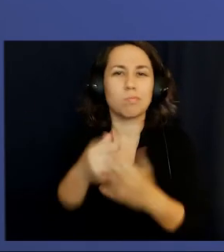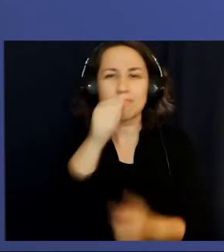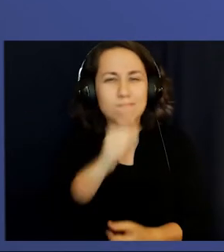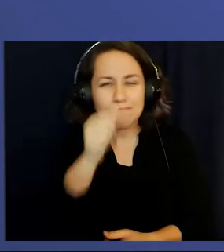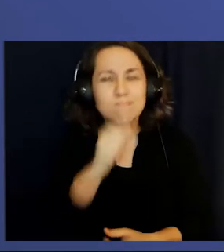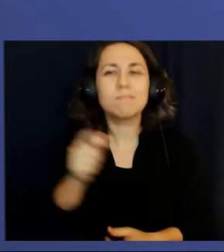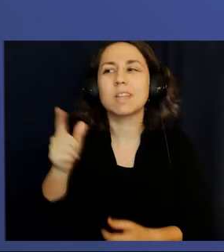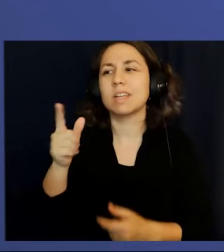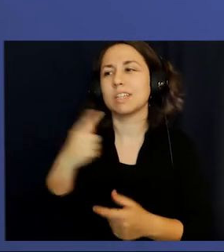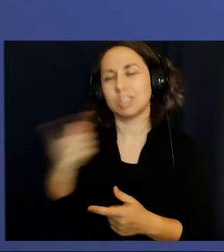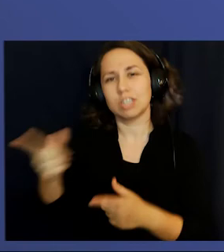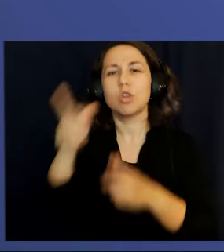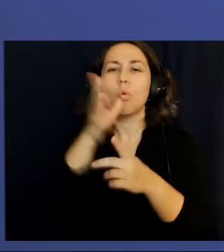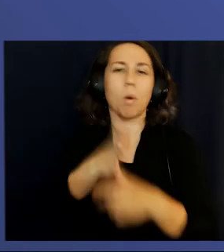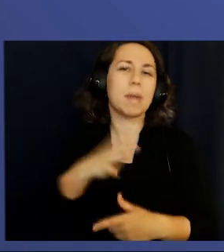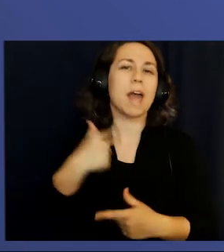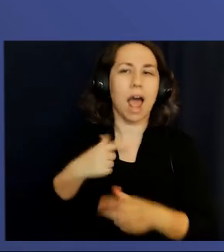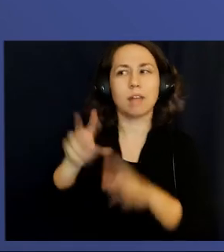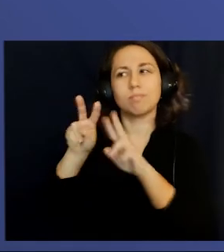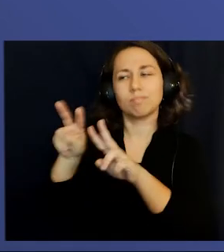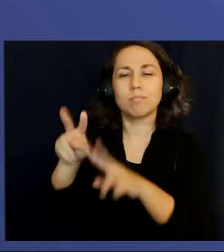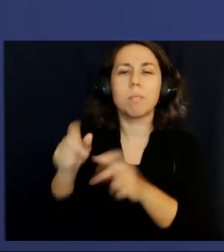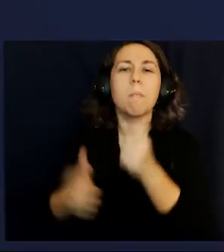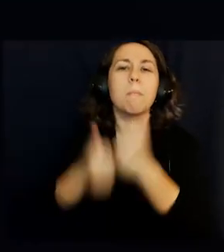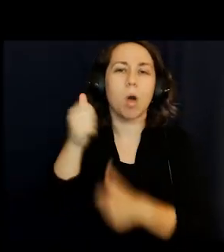más admiro. Te amo, mamá.